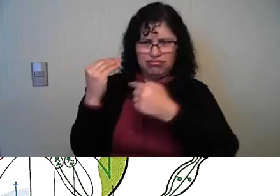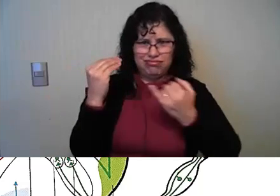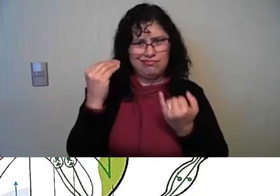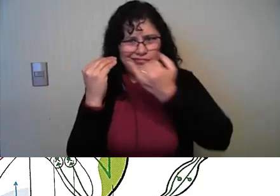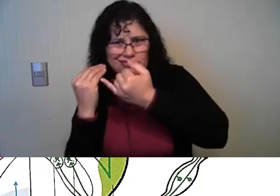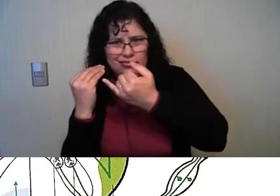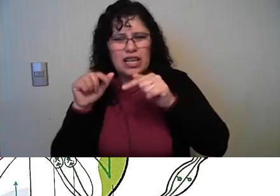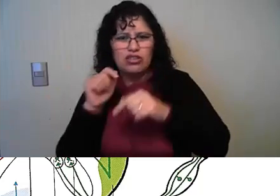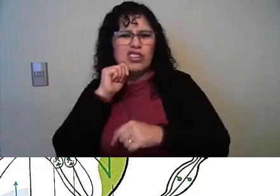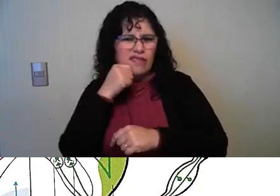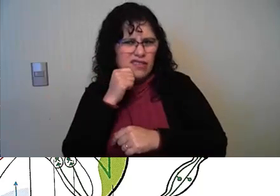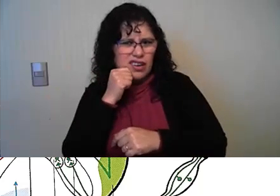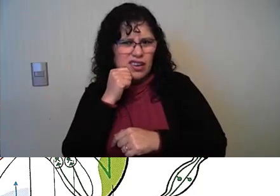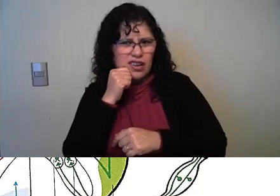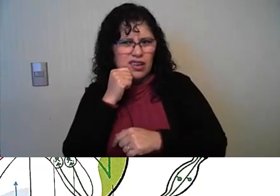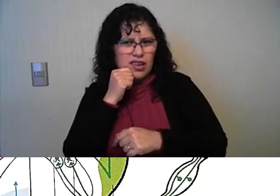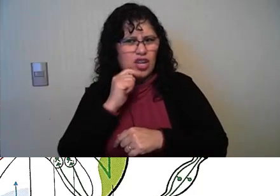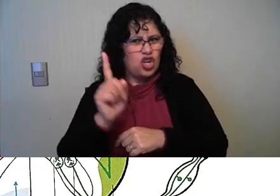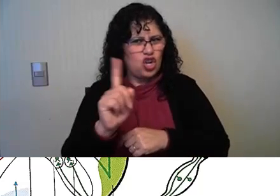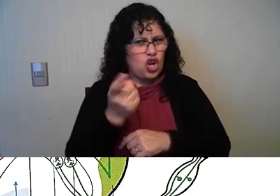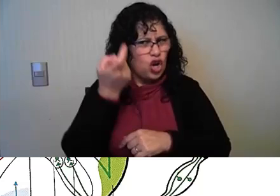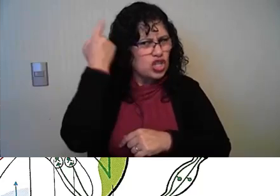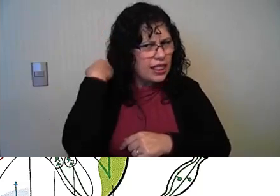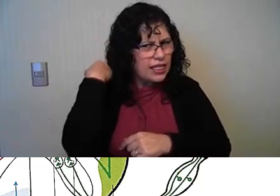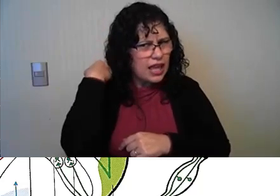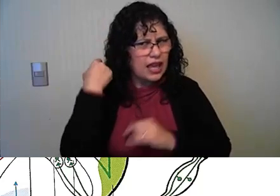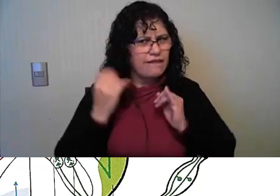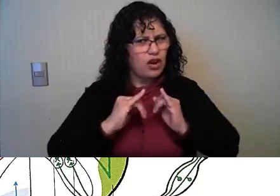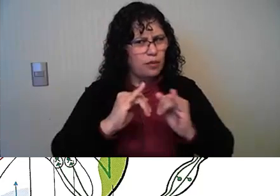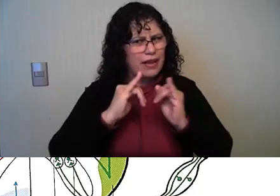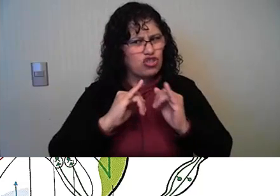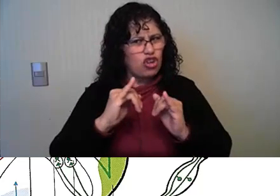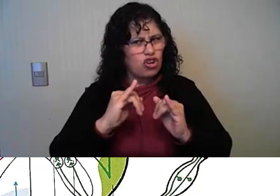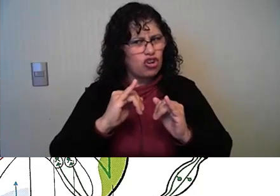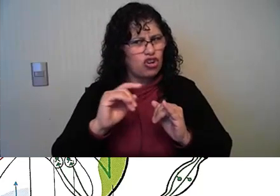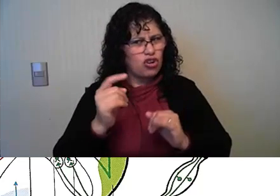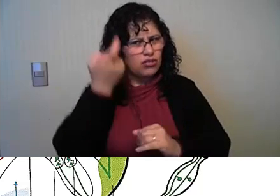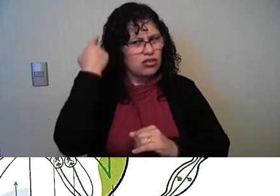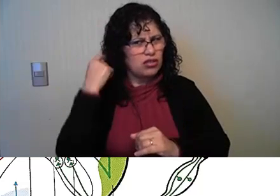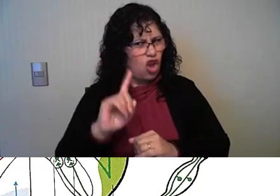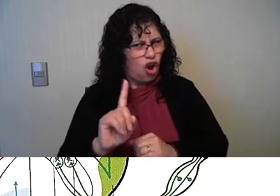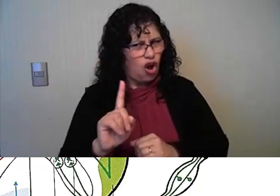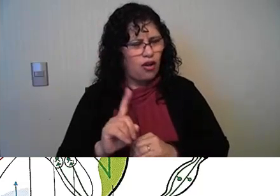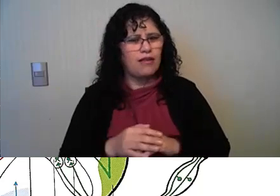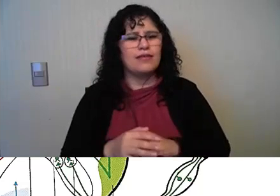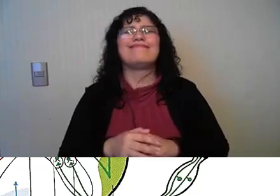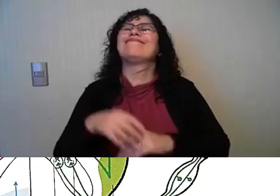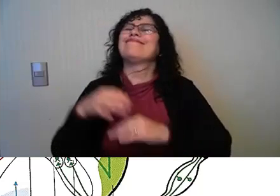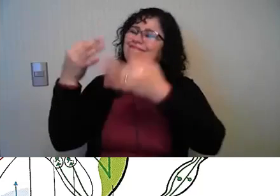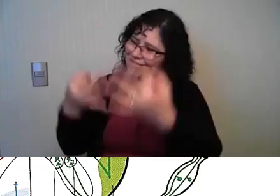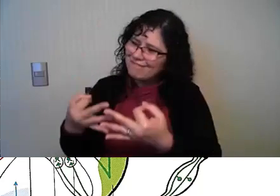sería información inconsciente, ¿verdad? Correcto. Ah, ya. Entonces, vamos a tener,